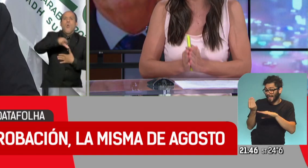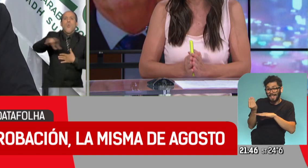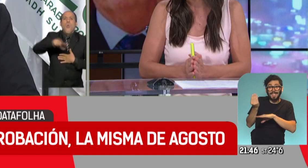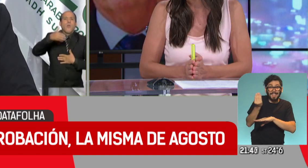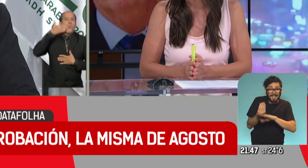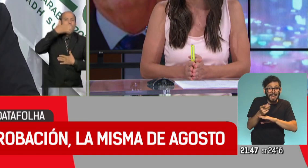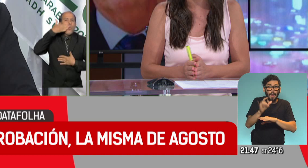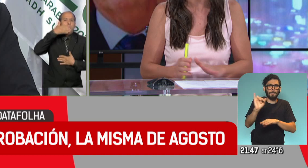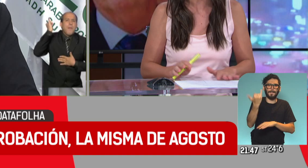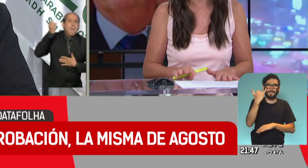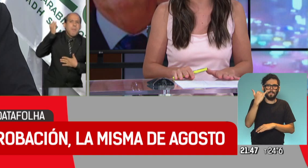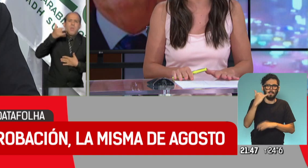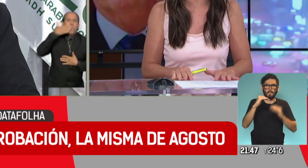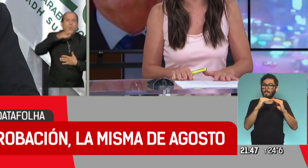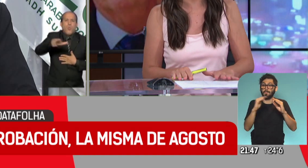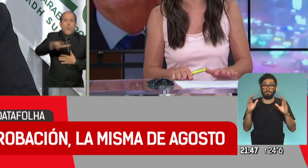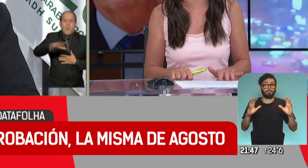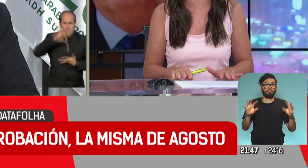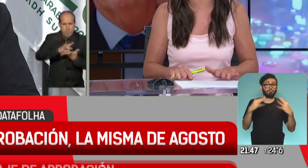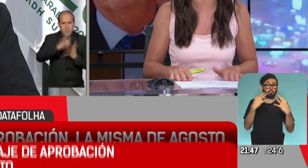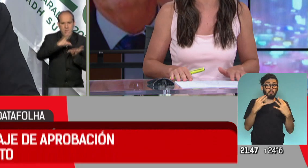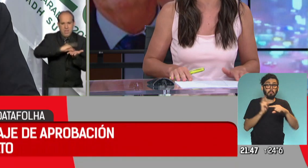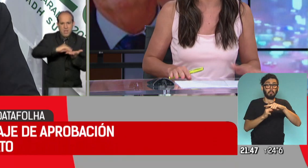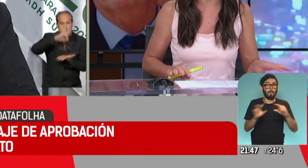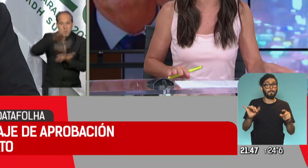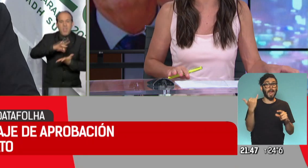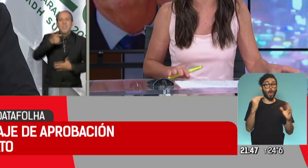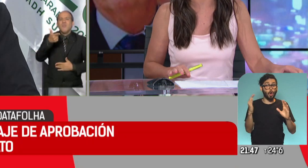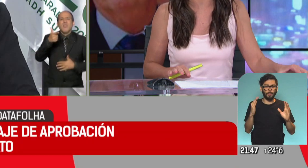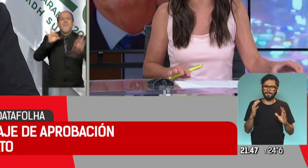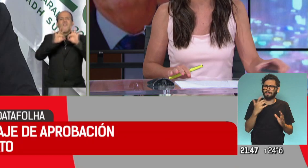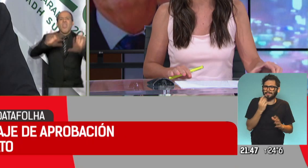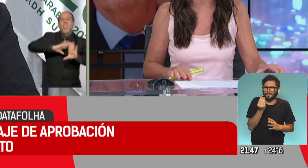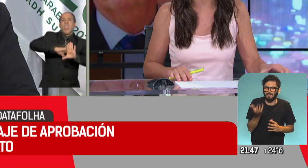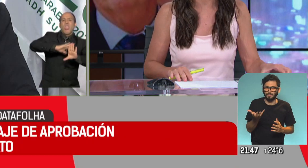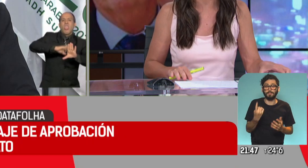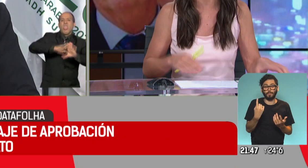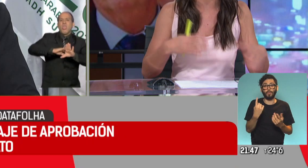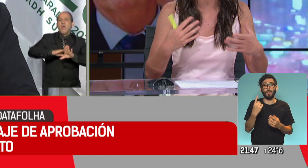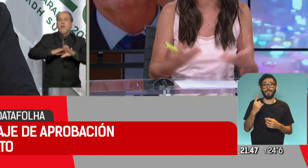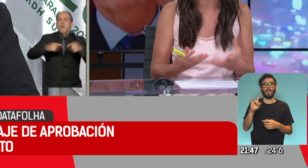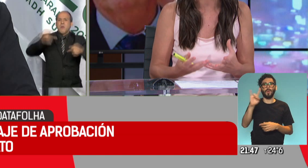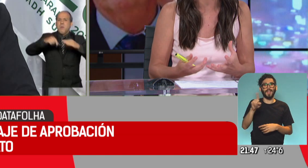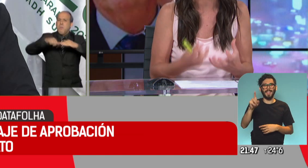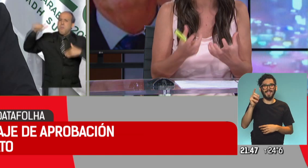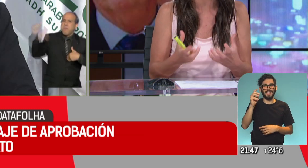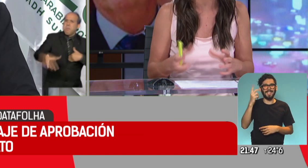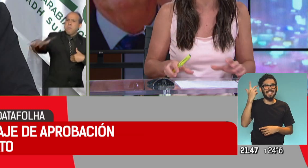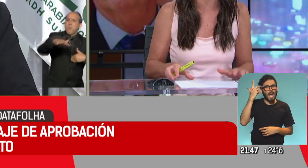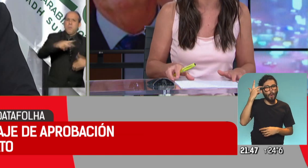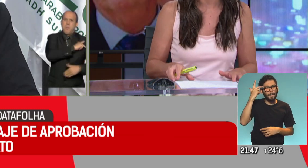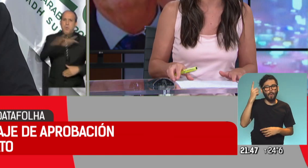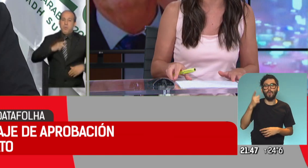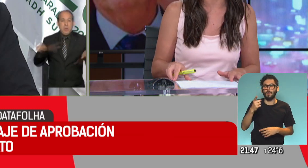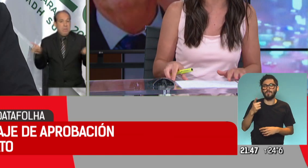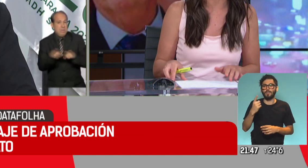la presidencia. ¿Qué explicación puede haber? Bueno, hay algunos puntos. De hecho, hay una profesora de la Universidad de San Pablo que desarrolla bien esto y analiza bien el